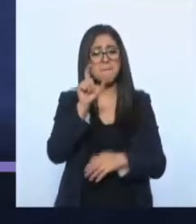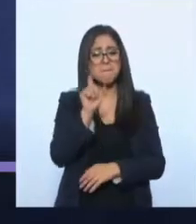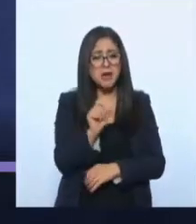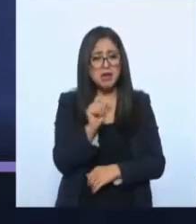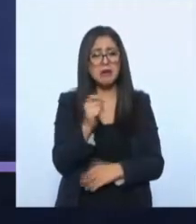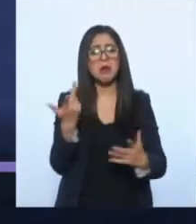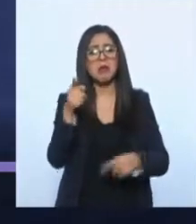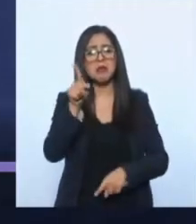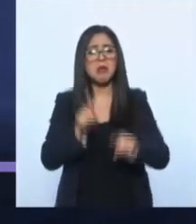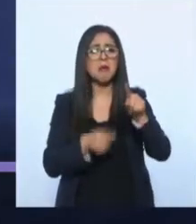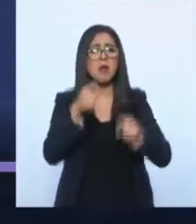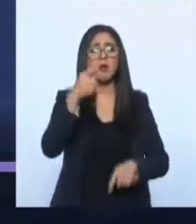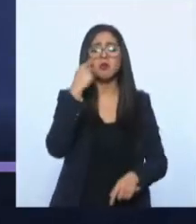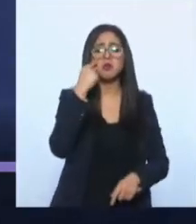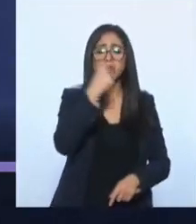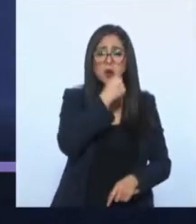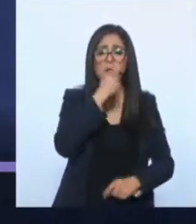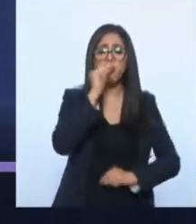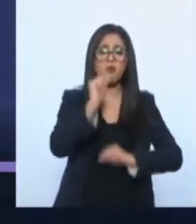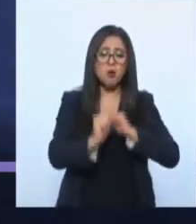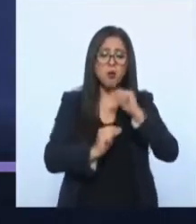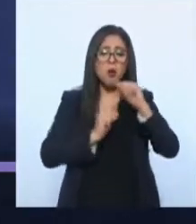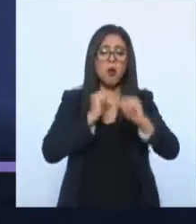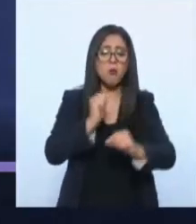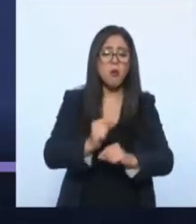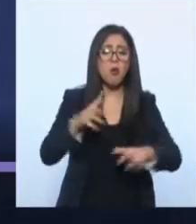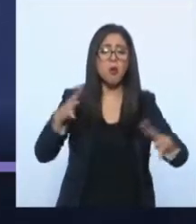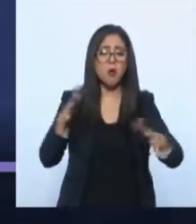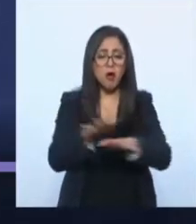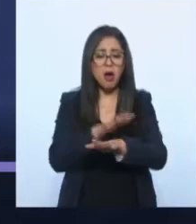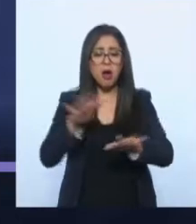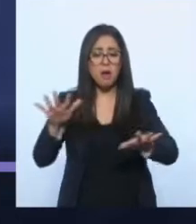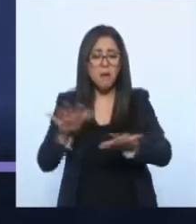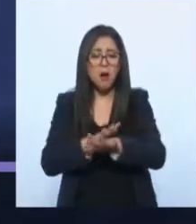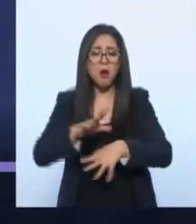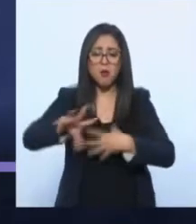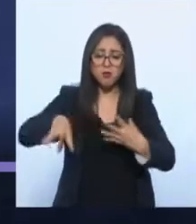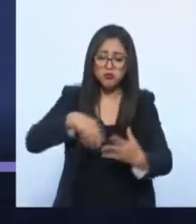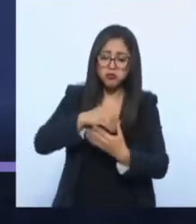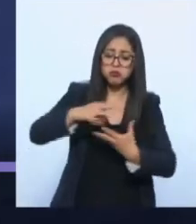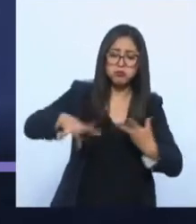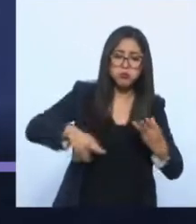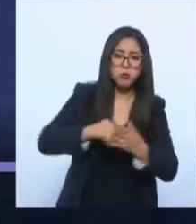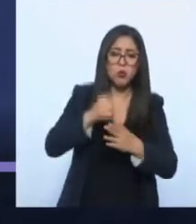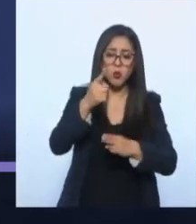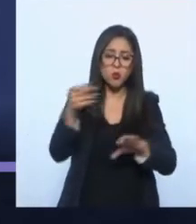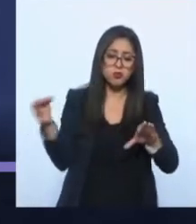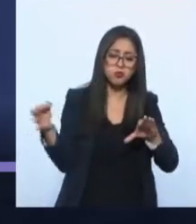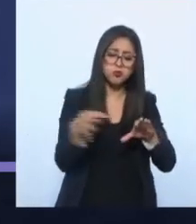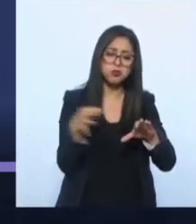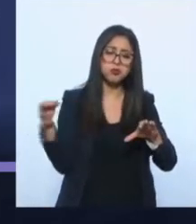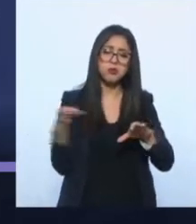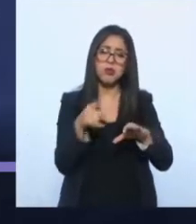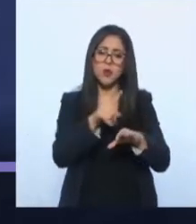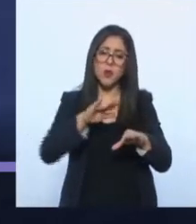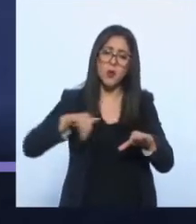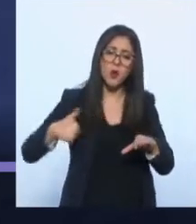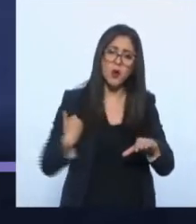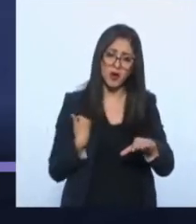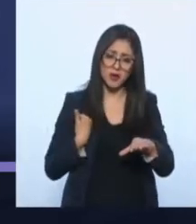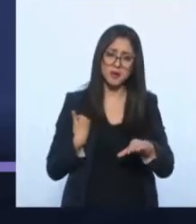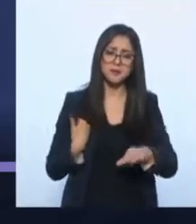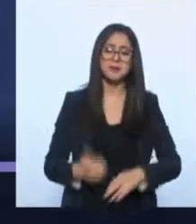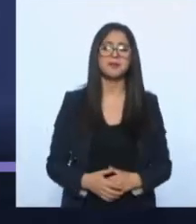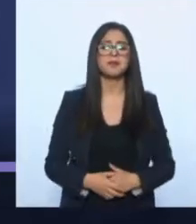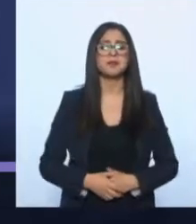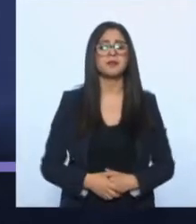necesidades. Y esto lo van a ir adaptando también de acuerdo al monto que ellos vayan o puedan aportar en esa alcancía, por decirlo